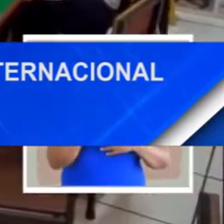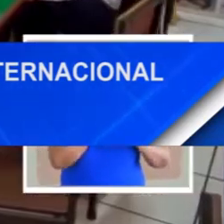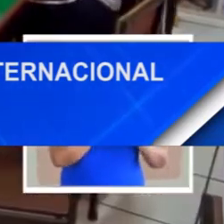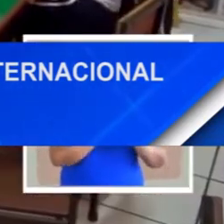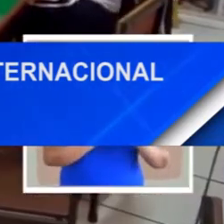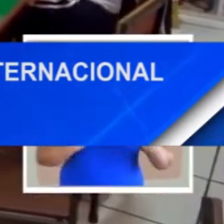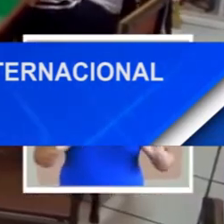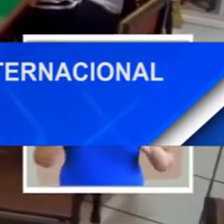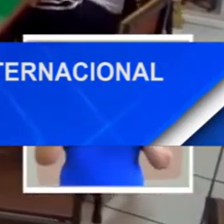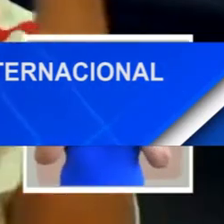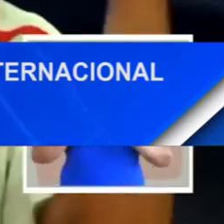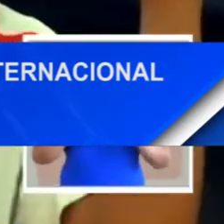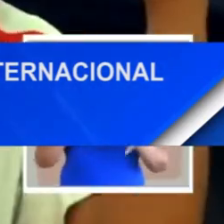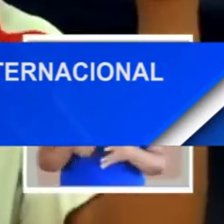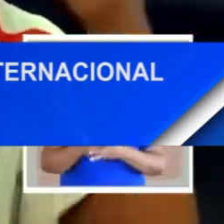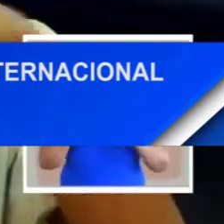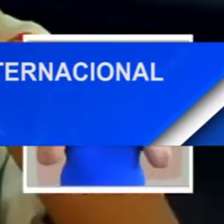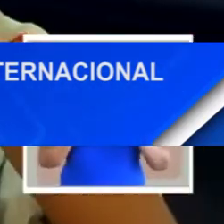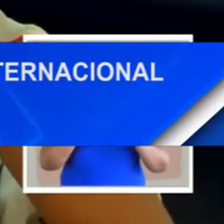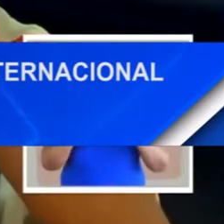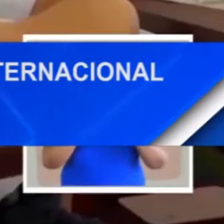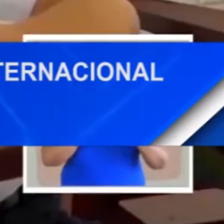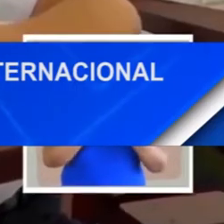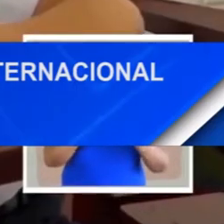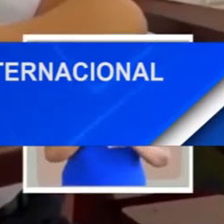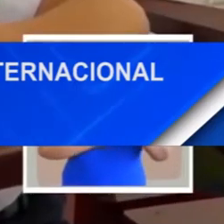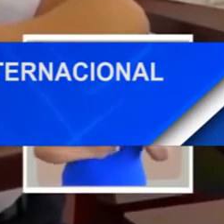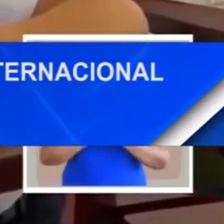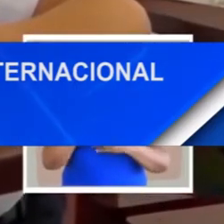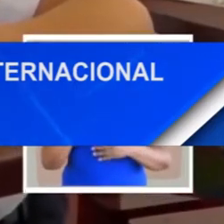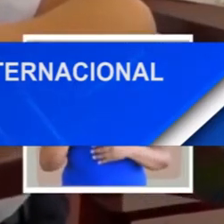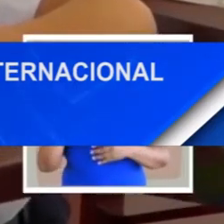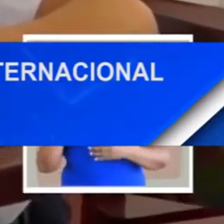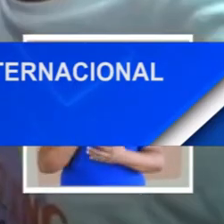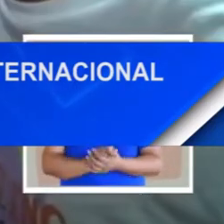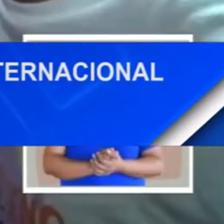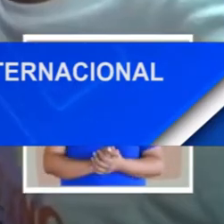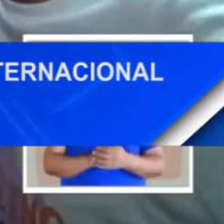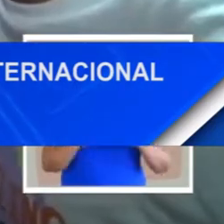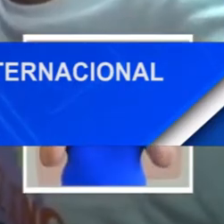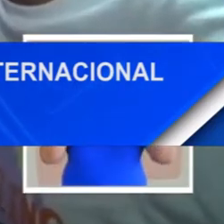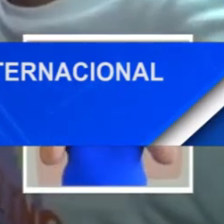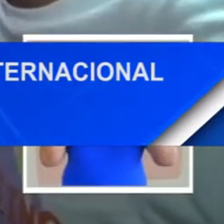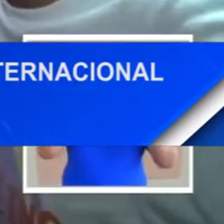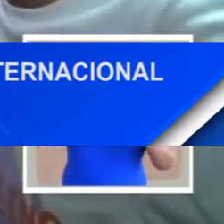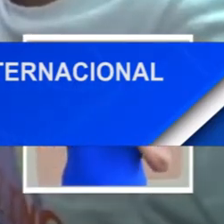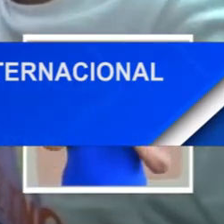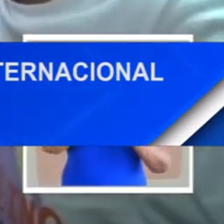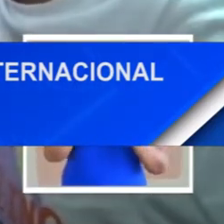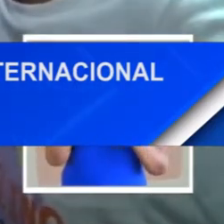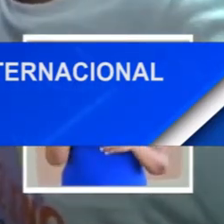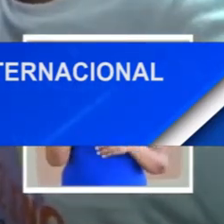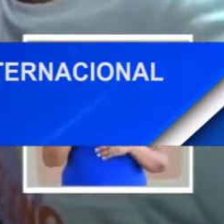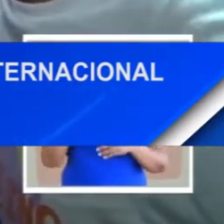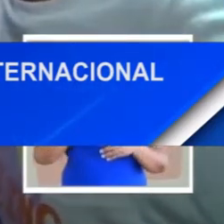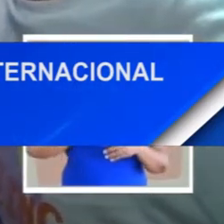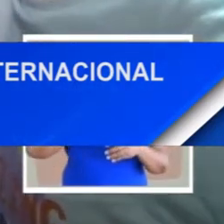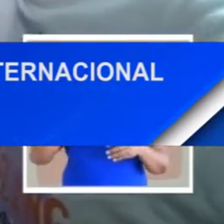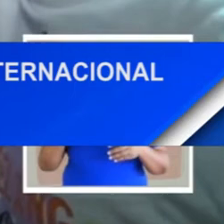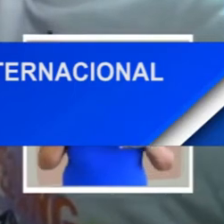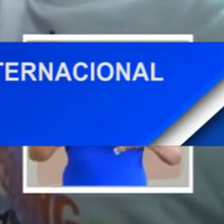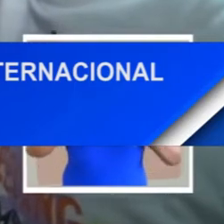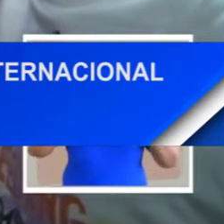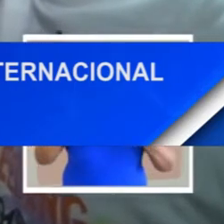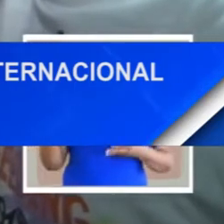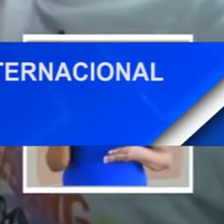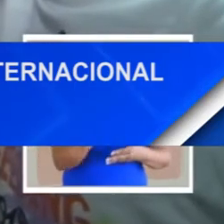Autónoma de Nicaragua, UNAM-Managua y asociaciones de personas con discapacidad. UNICEF contribuyó al desarrollo